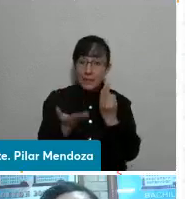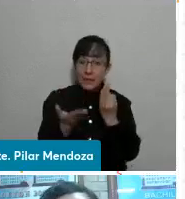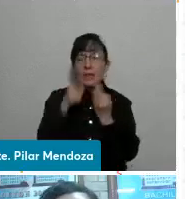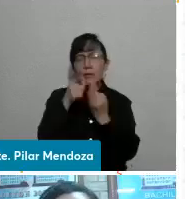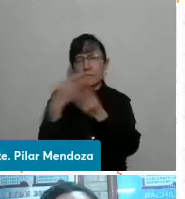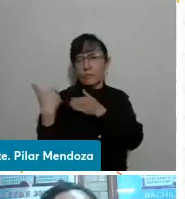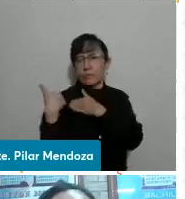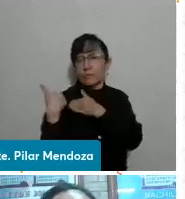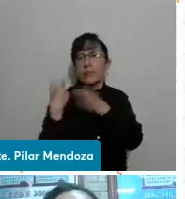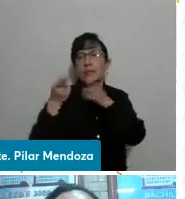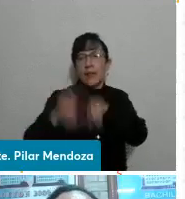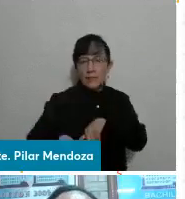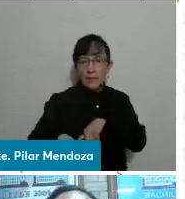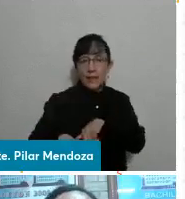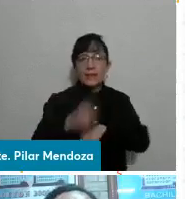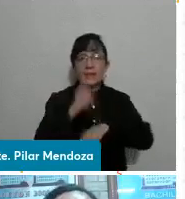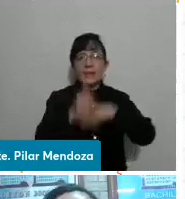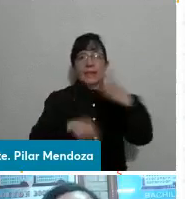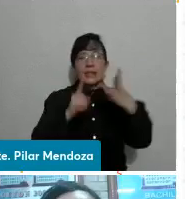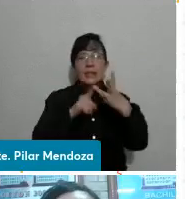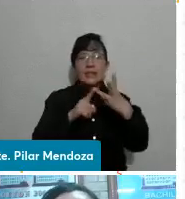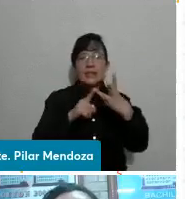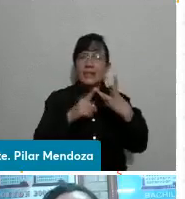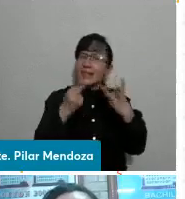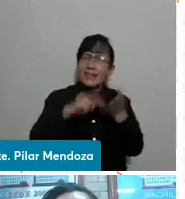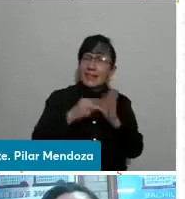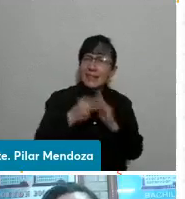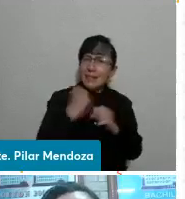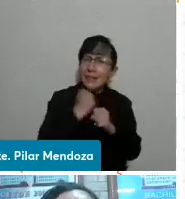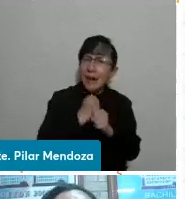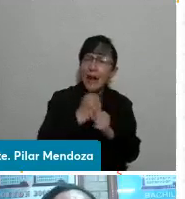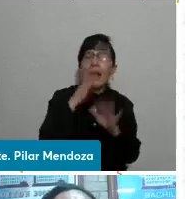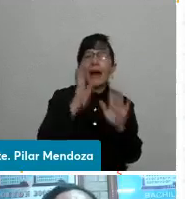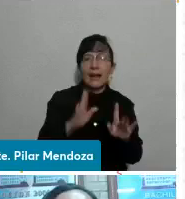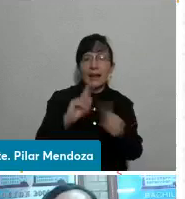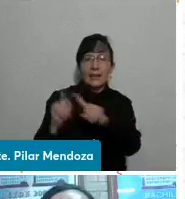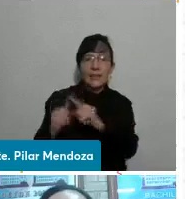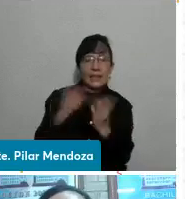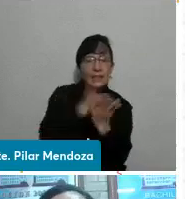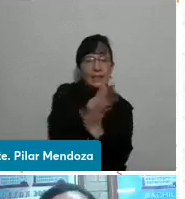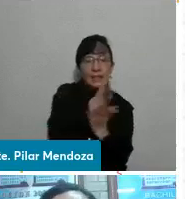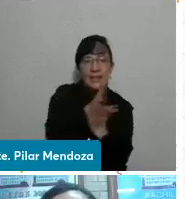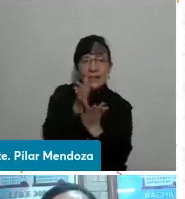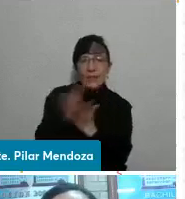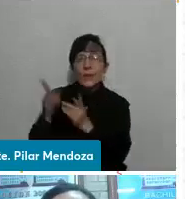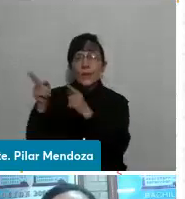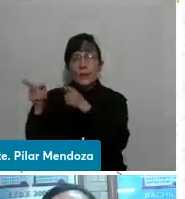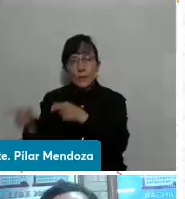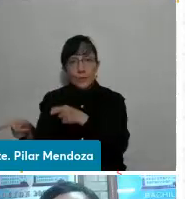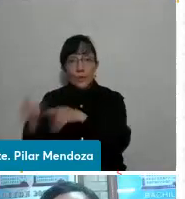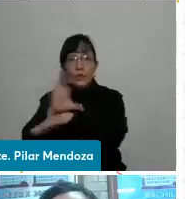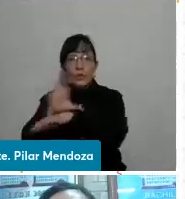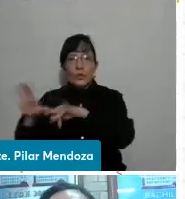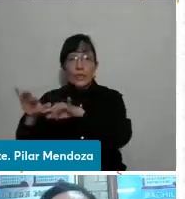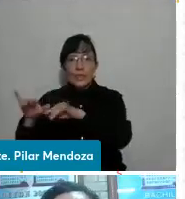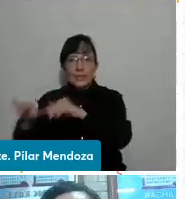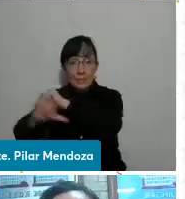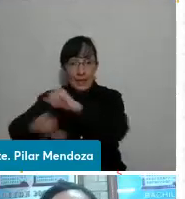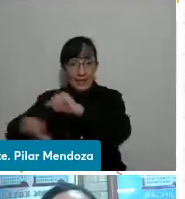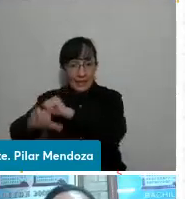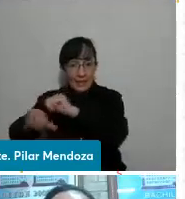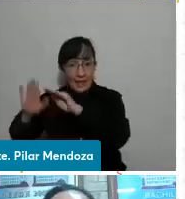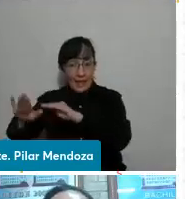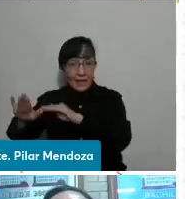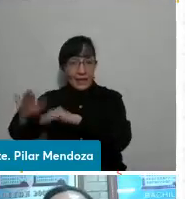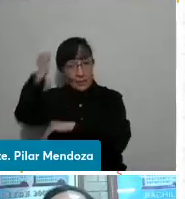del proceso y el trabajo interdisciplinario que desarrollamos, el docente de área, el profe